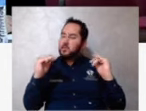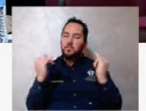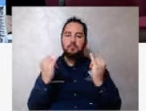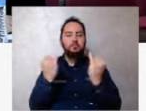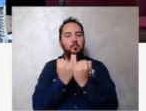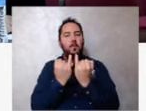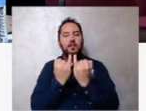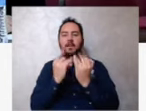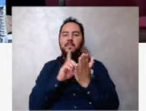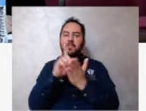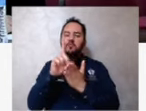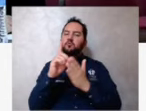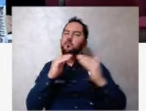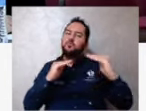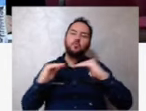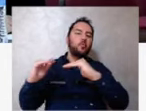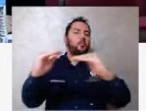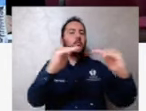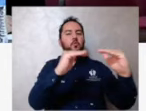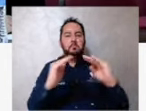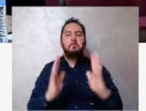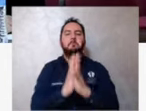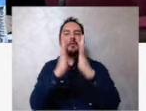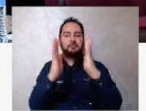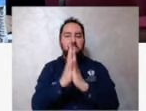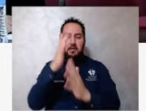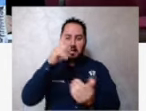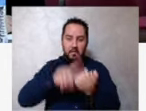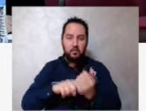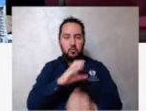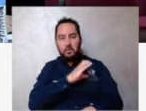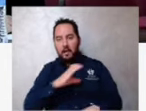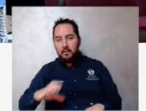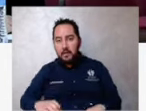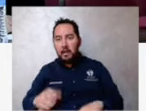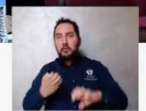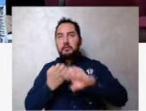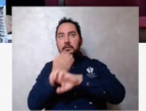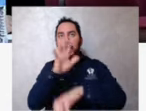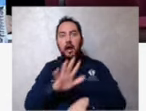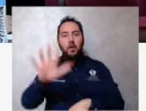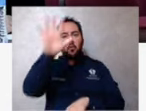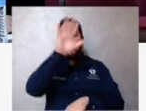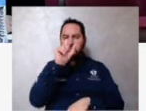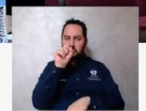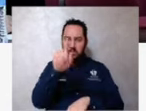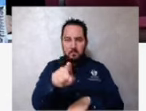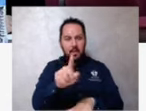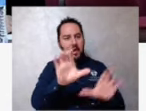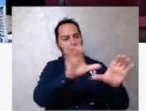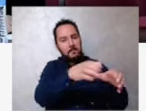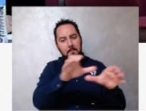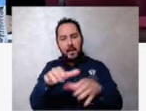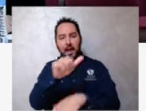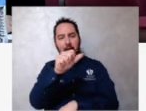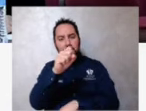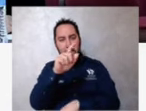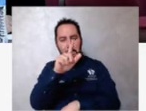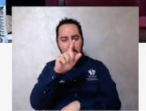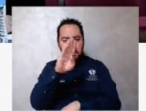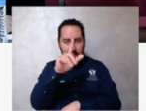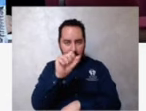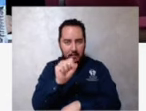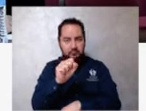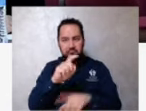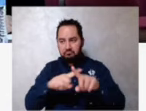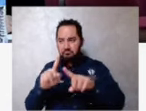con discapacidad de participar por los cargos de elección popular dentro del Estado, así como integrar las asambleas municipales y distritales